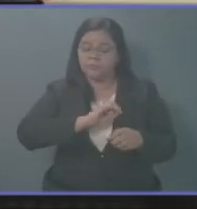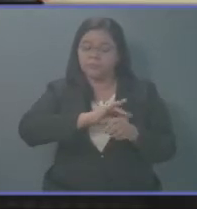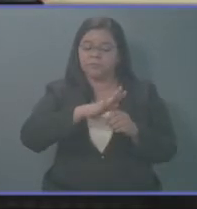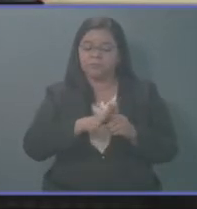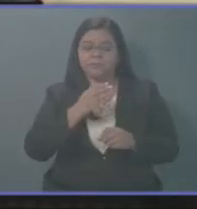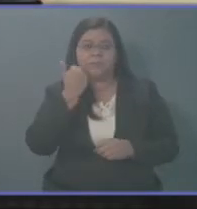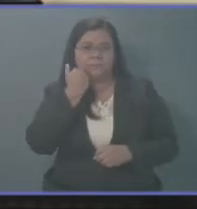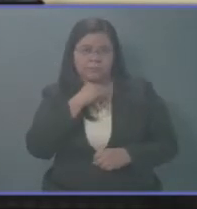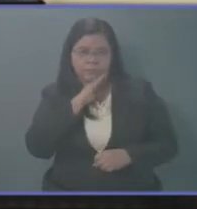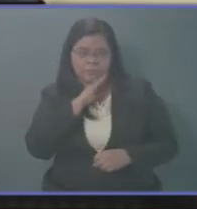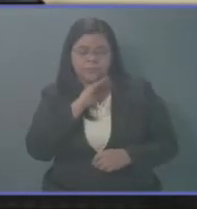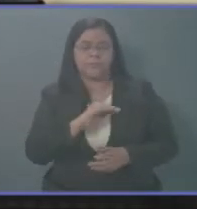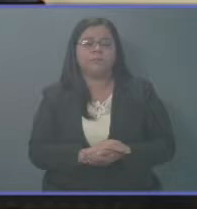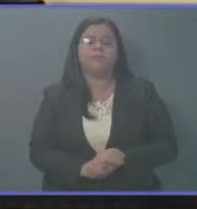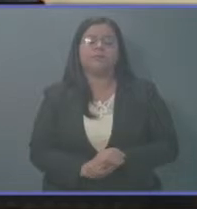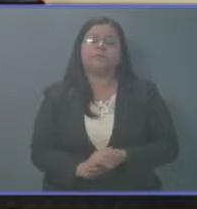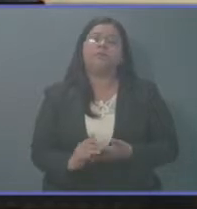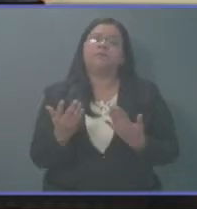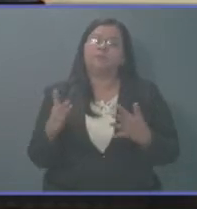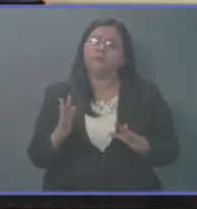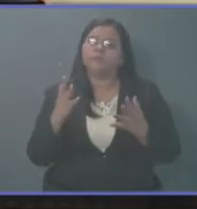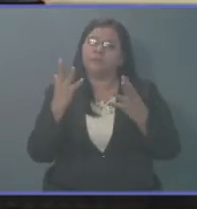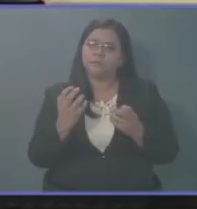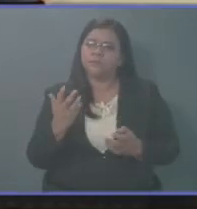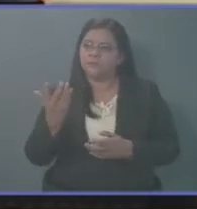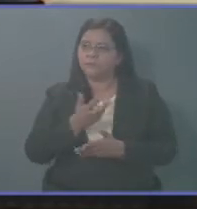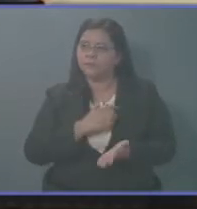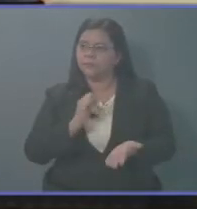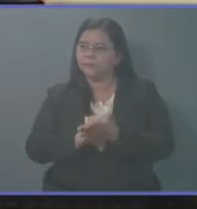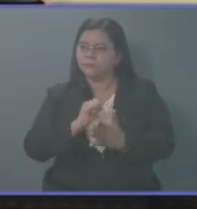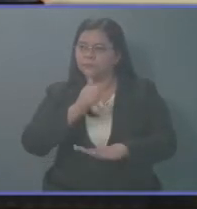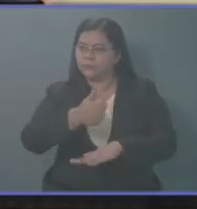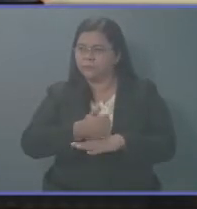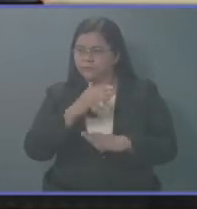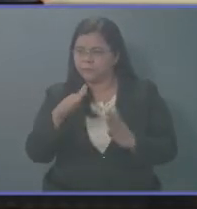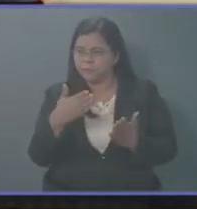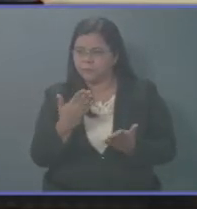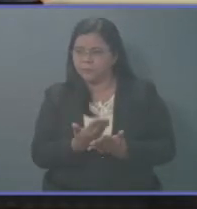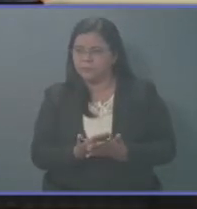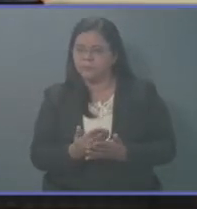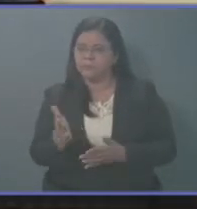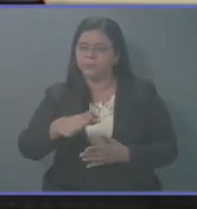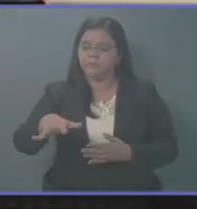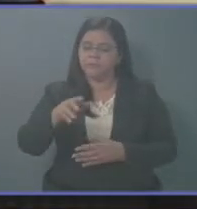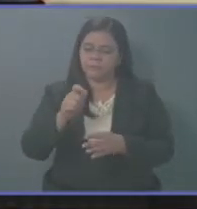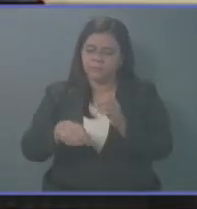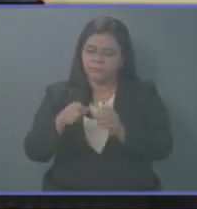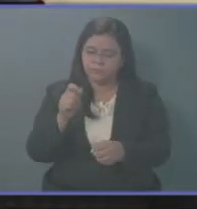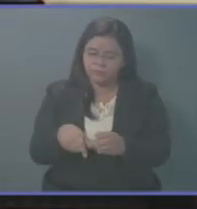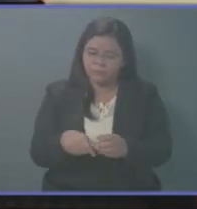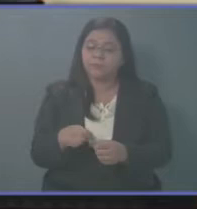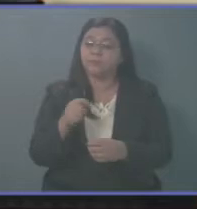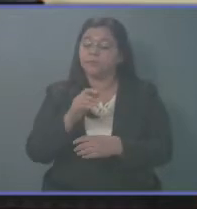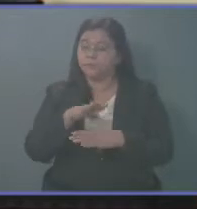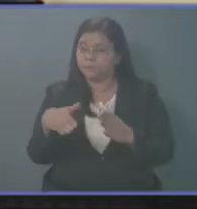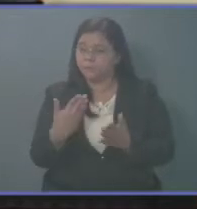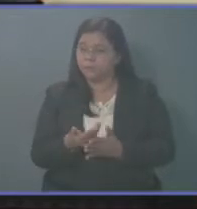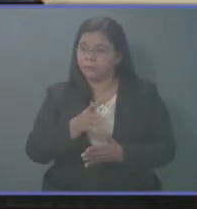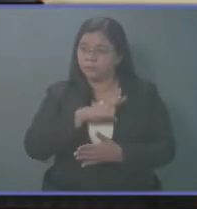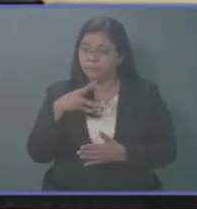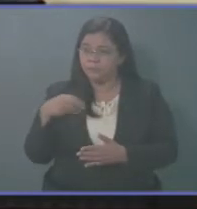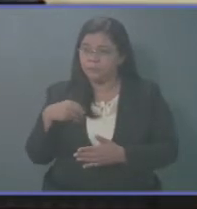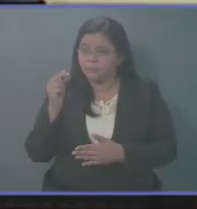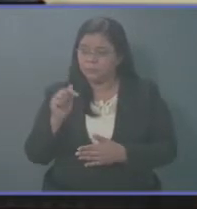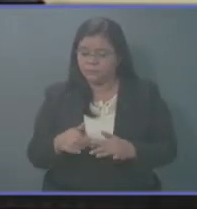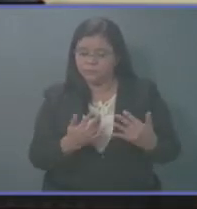pandemia COVID-19, mediante el cual se busca crear las medidas que contribuyan a proteger al sector agropecuario y por ende a las familias que se dedican a dicha